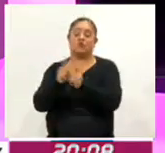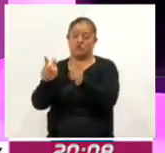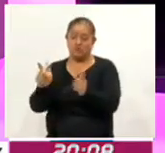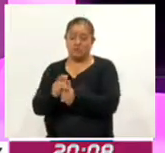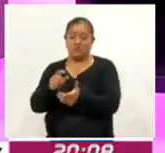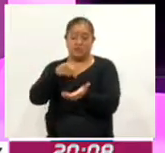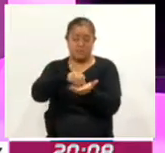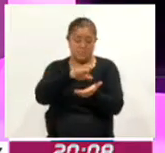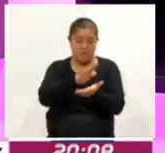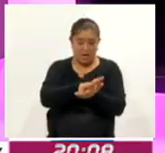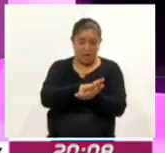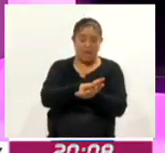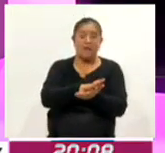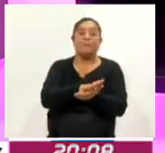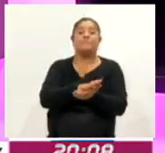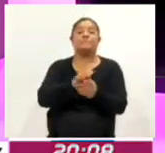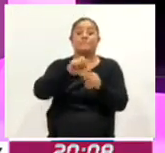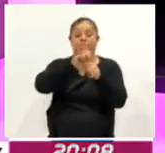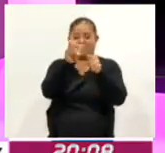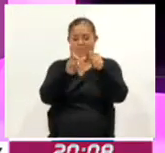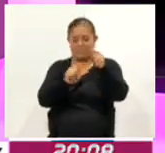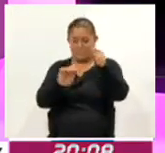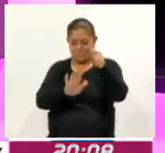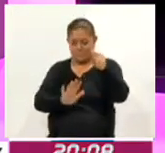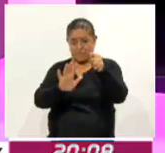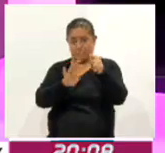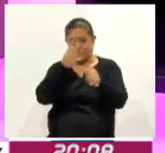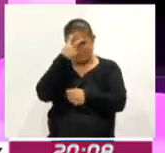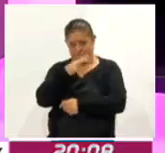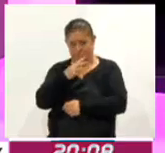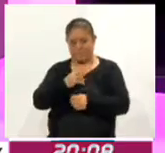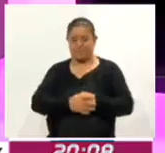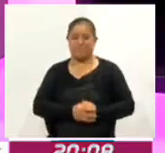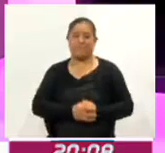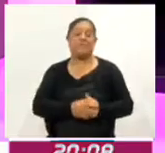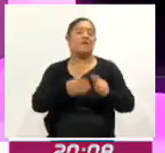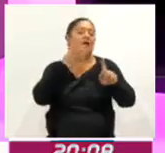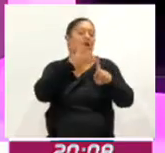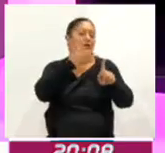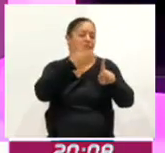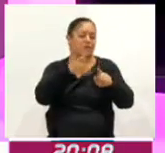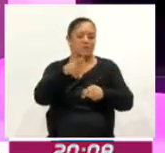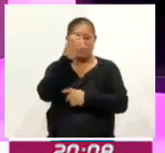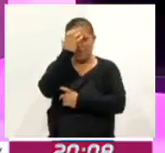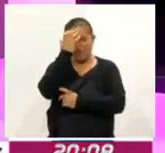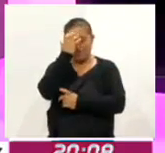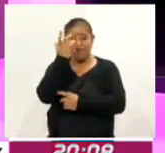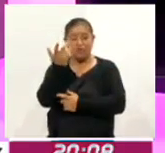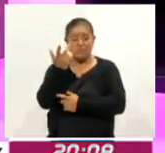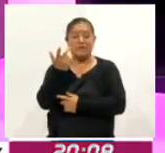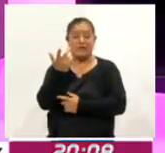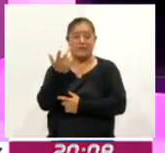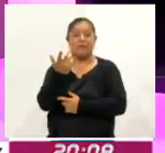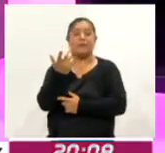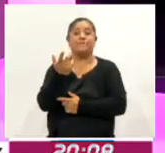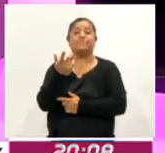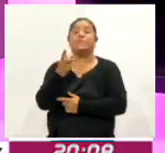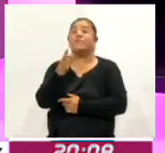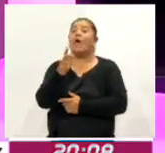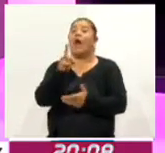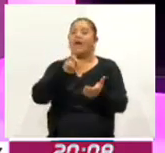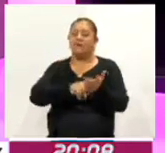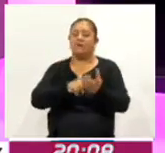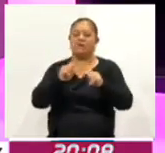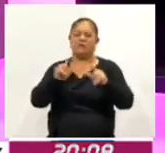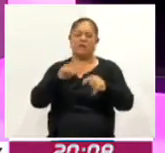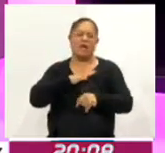Bajío mexicano. Y pues bueno, tienen el objetivo de conocer los diferentes atractivos turísticos con los que cuenta